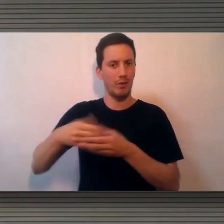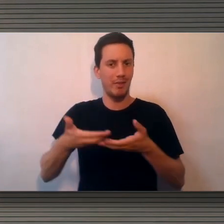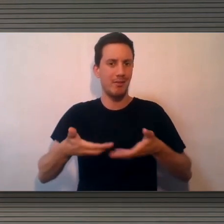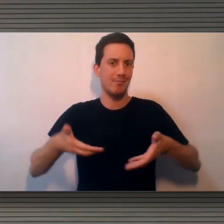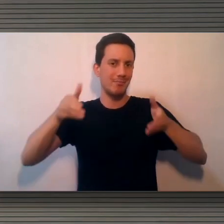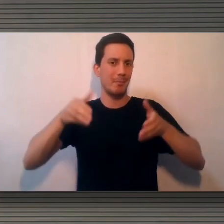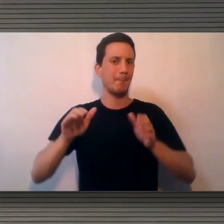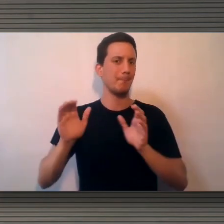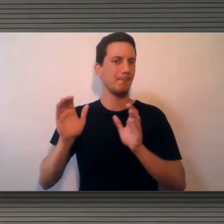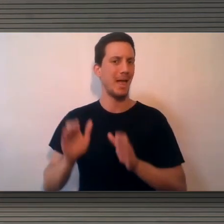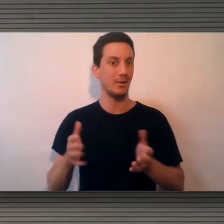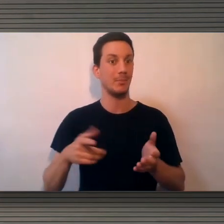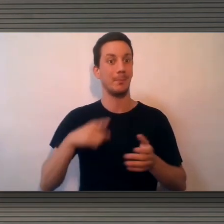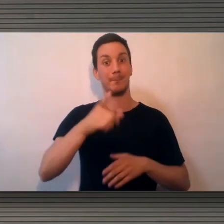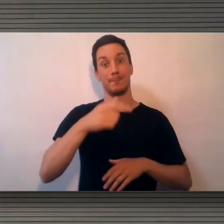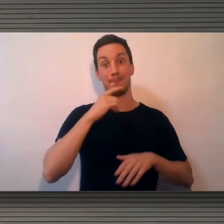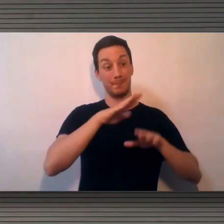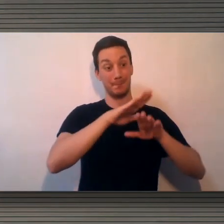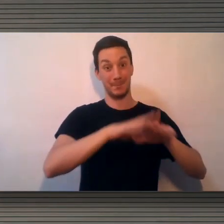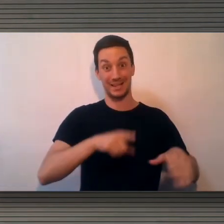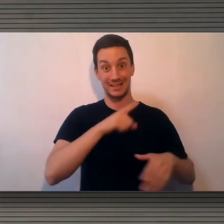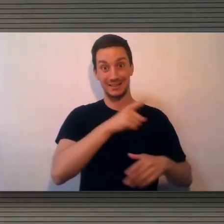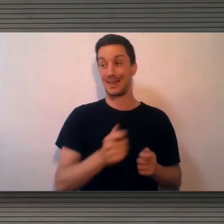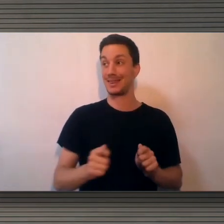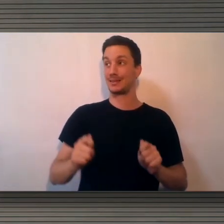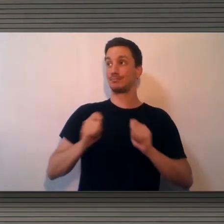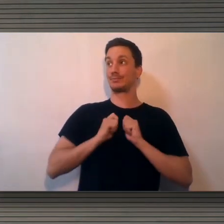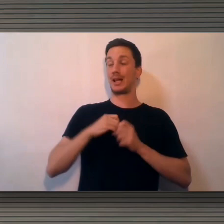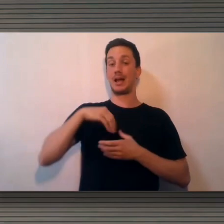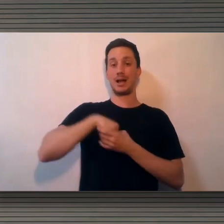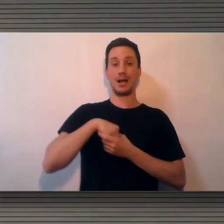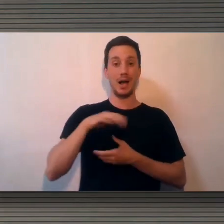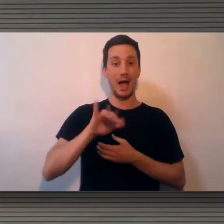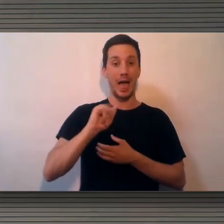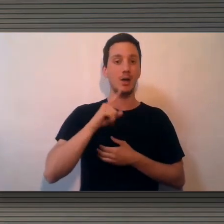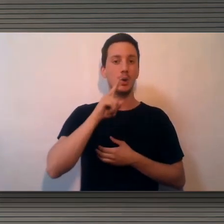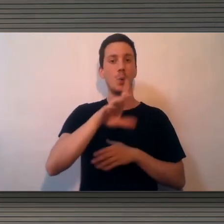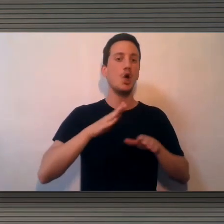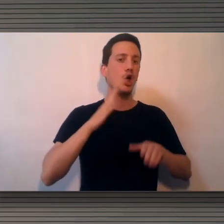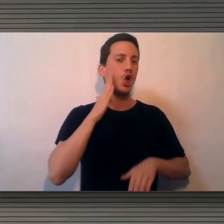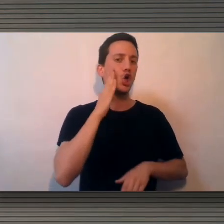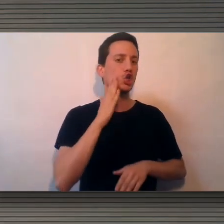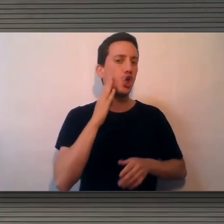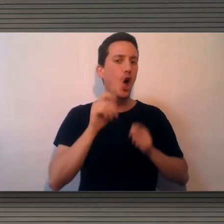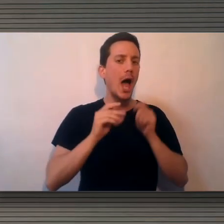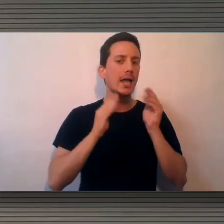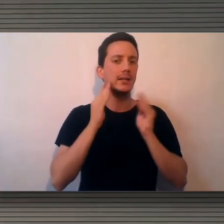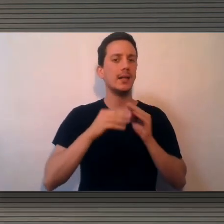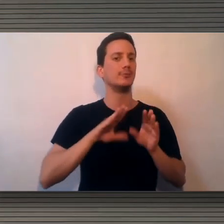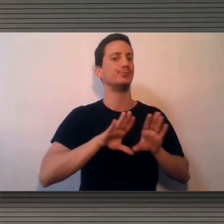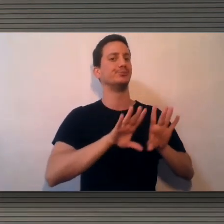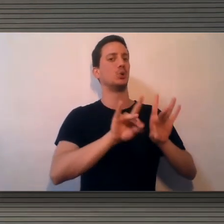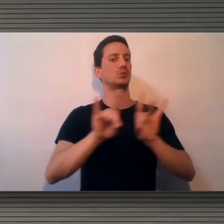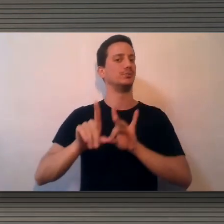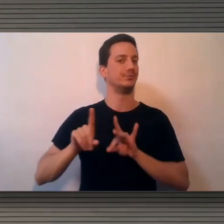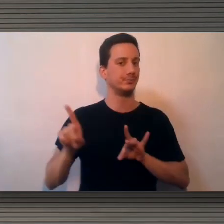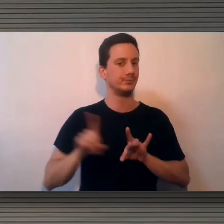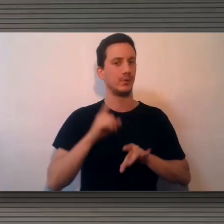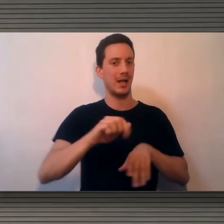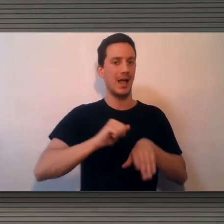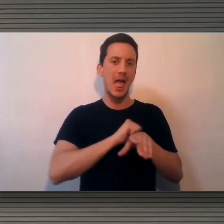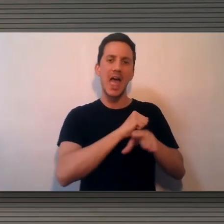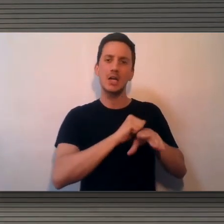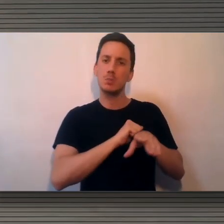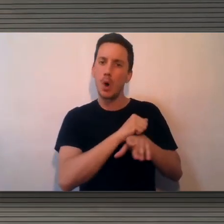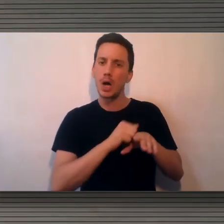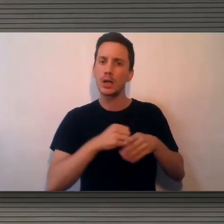importante, pues, los niños que la sufren, pues no usar las toallitas, ¿no? Hacer la higiene con una esponjita y agua,